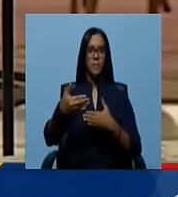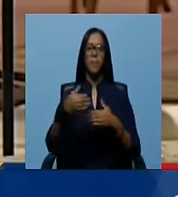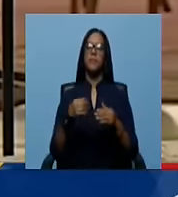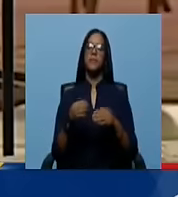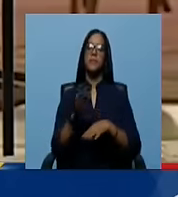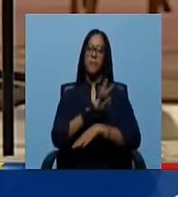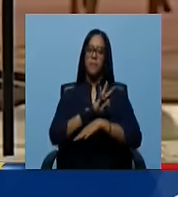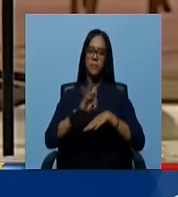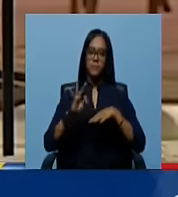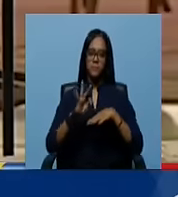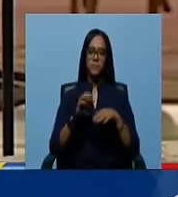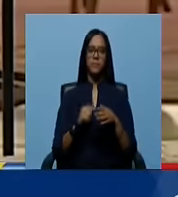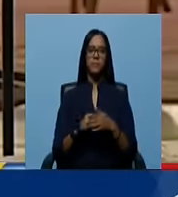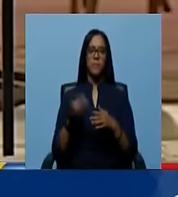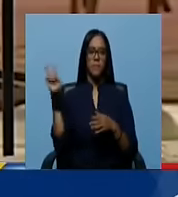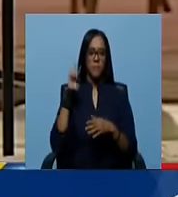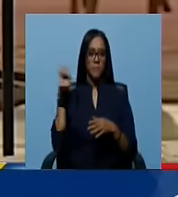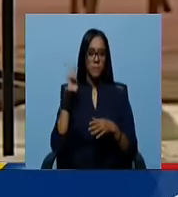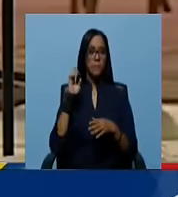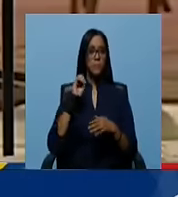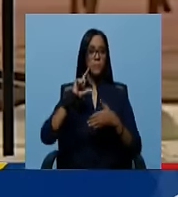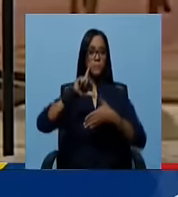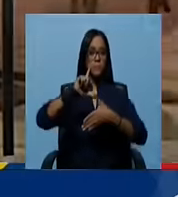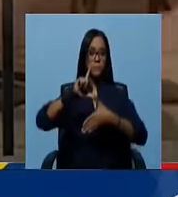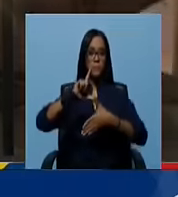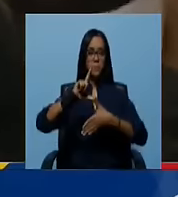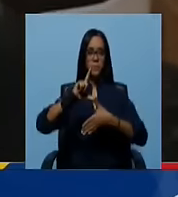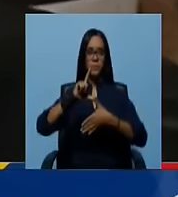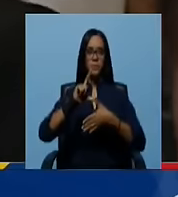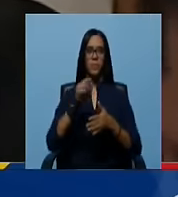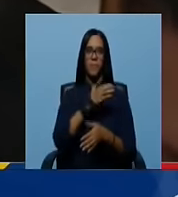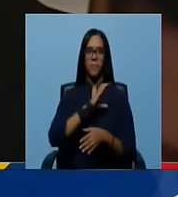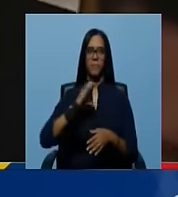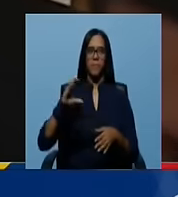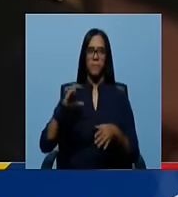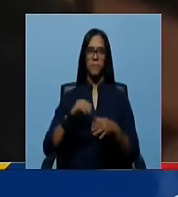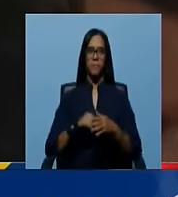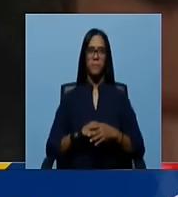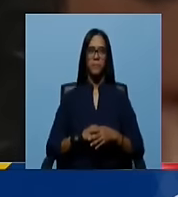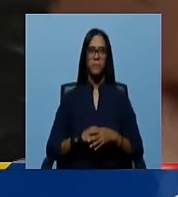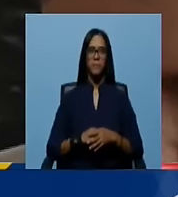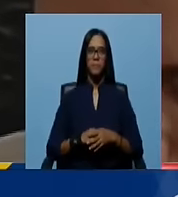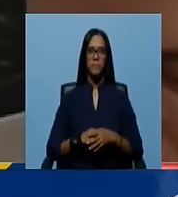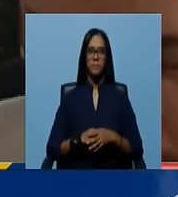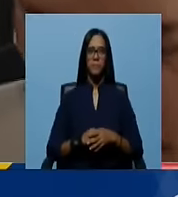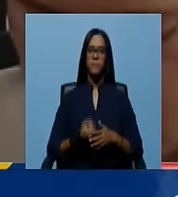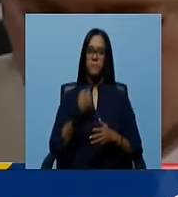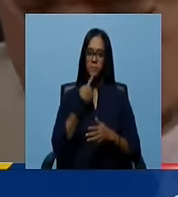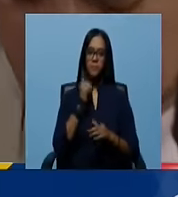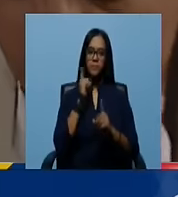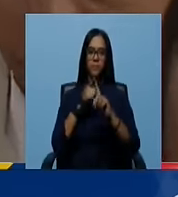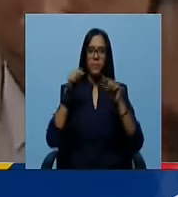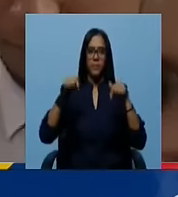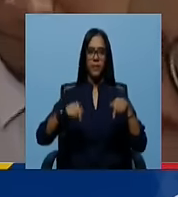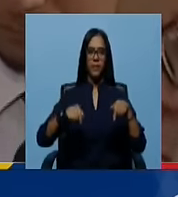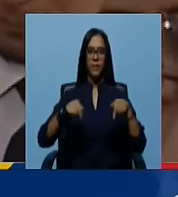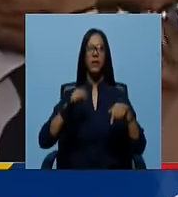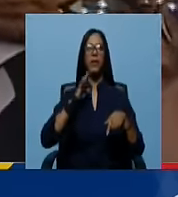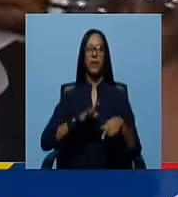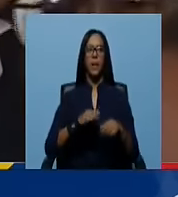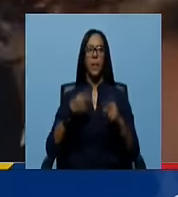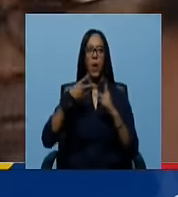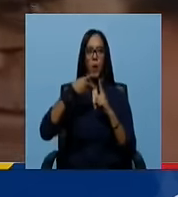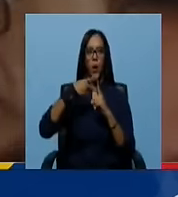frontera venezolanas o latinoamericanas y caribeñas. Se los digo desde aquí, estamos en el